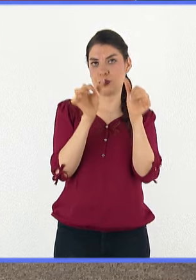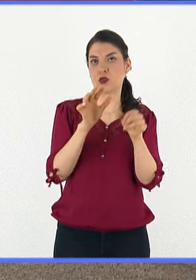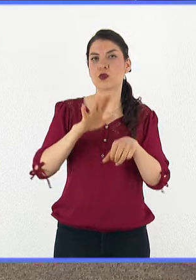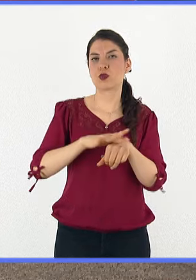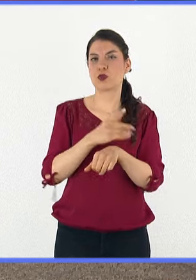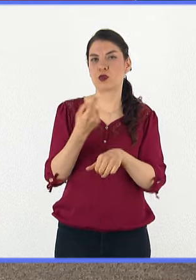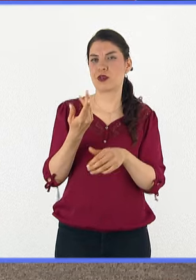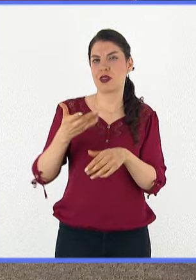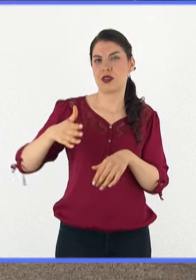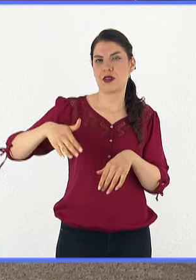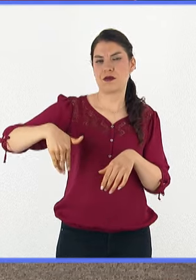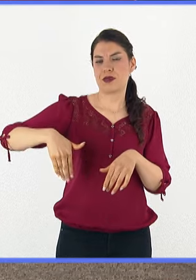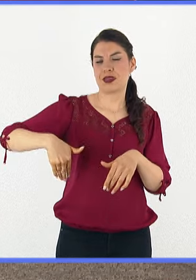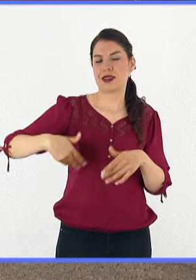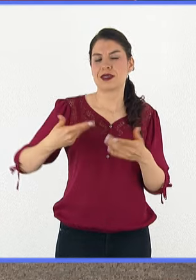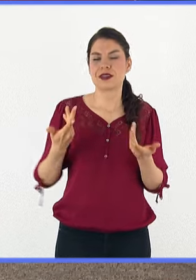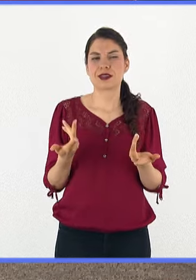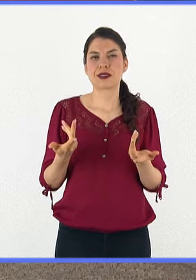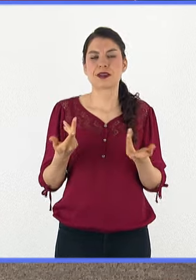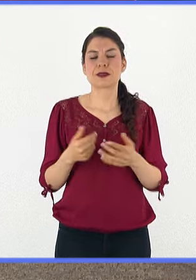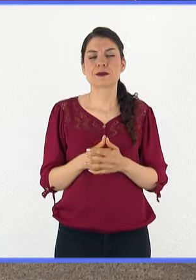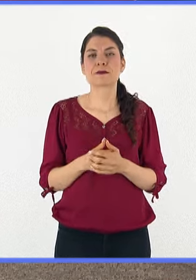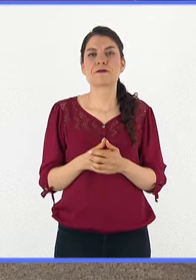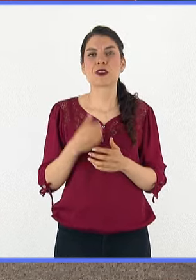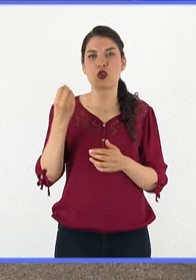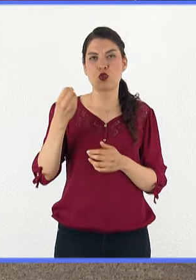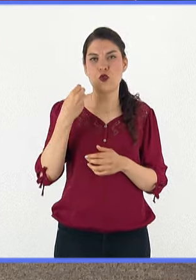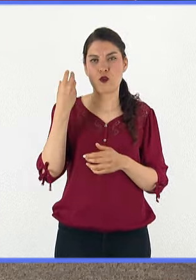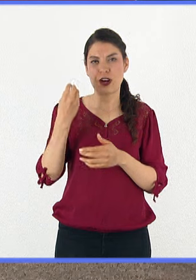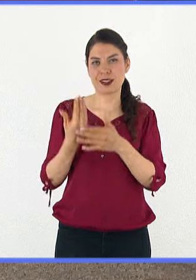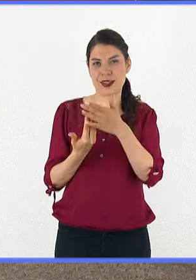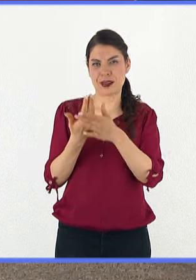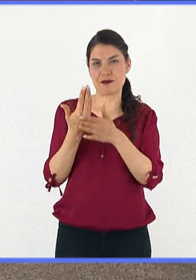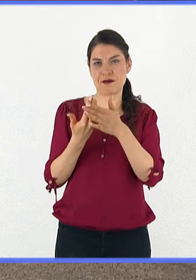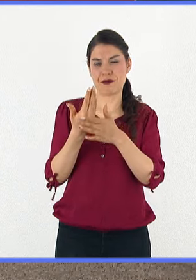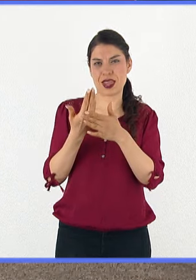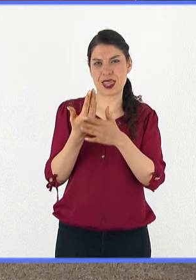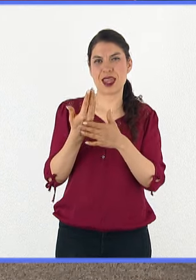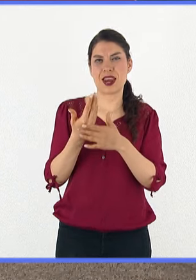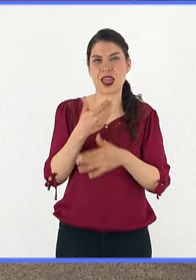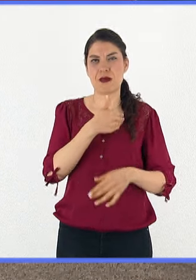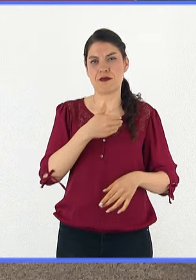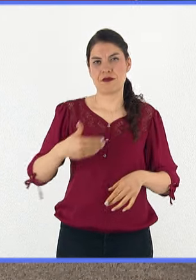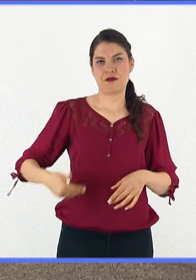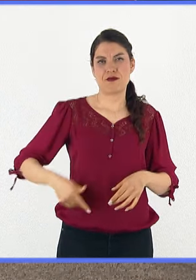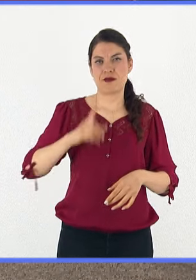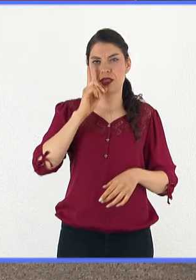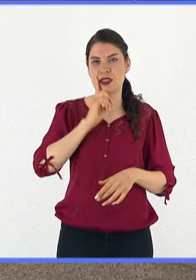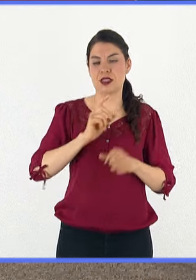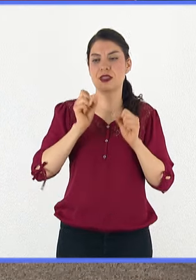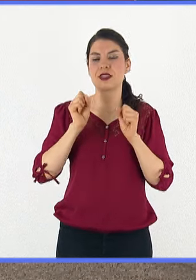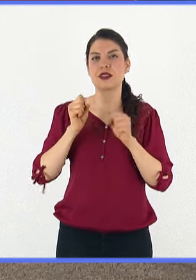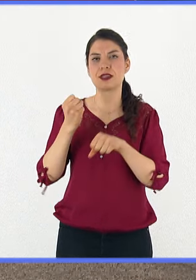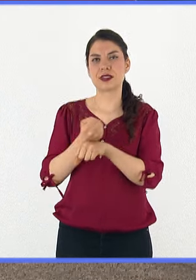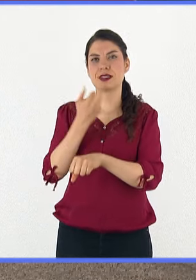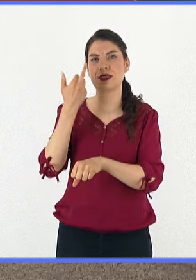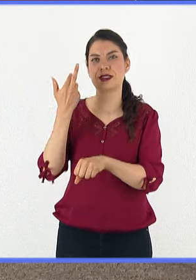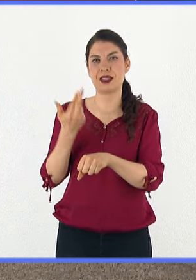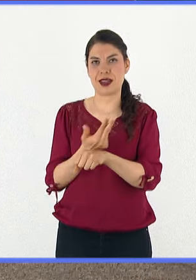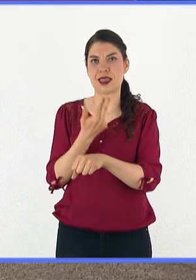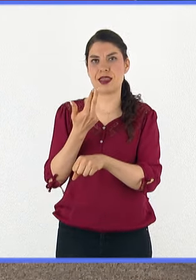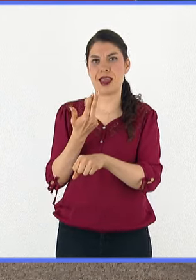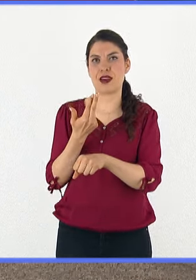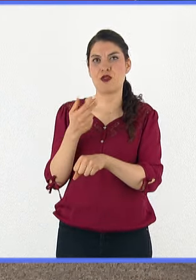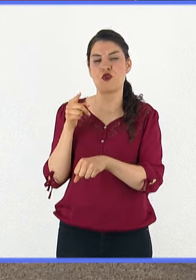porque recientemente la la en una de las conferencias as de la presidenta y del secretario de seguridad García harfuch